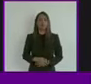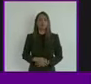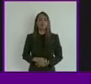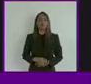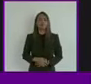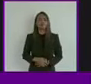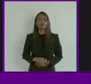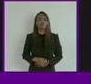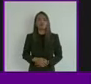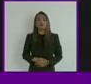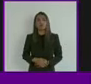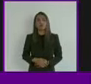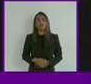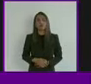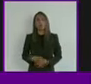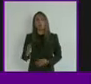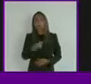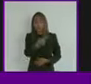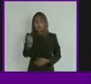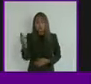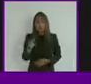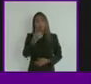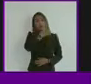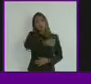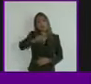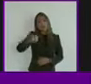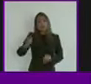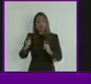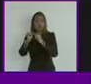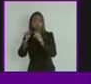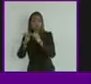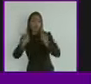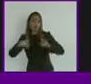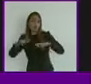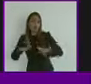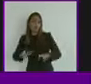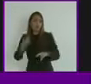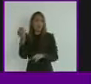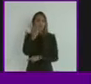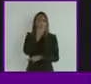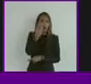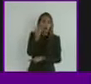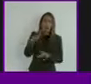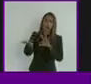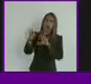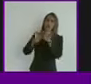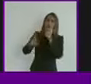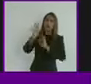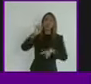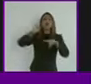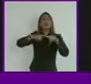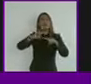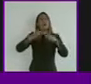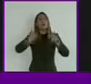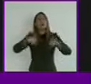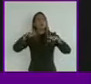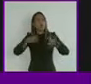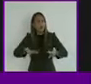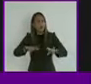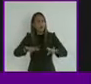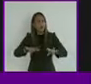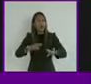presenten como una institución, ¿no? Como la escuela, con independencia de cómo hayan seleccionado quienes iban a venir de las escuelas, me